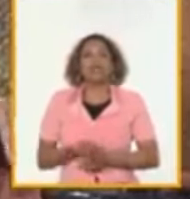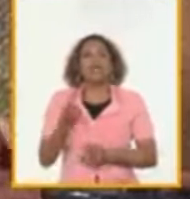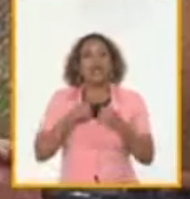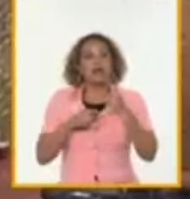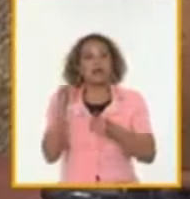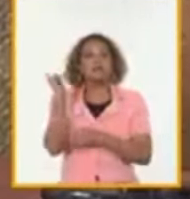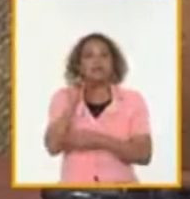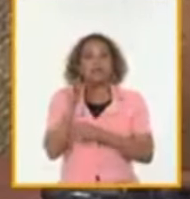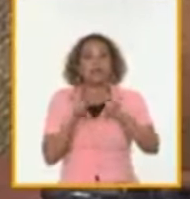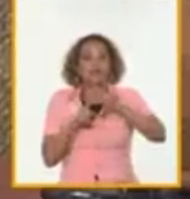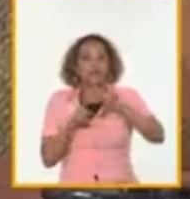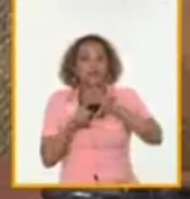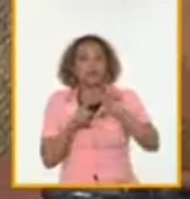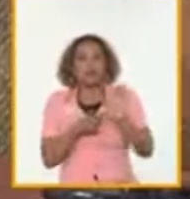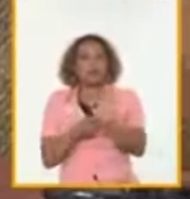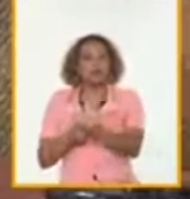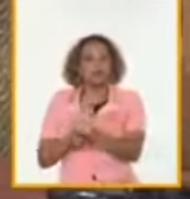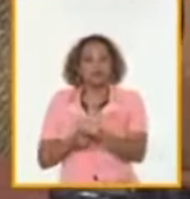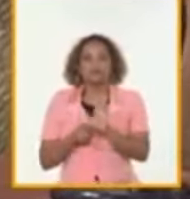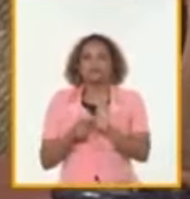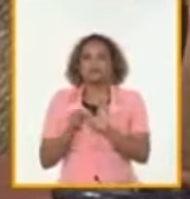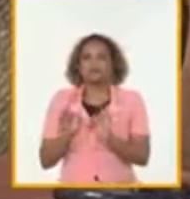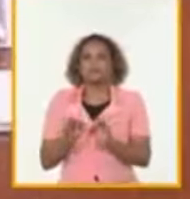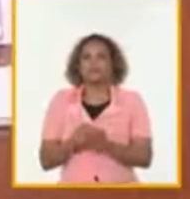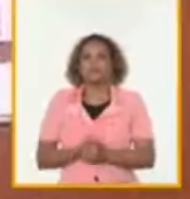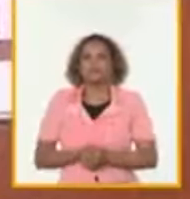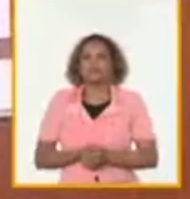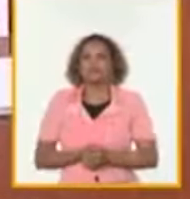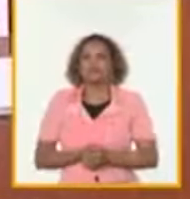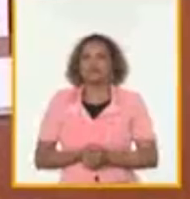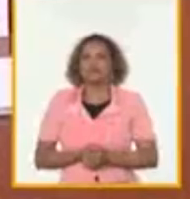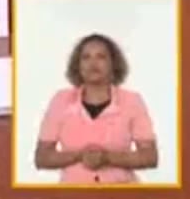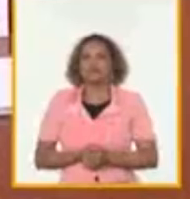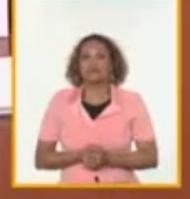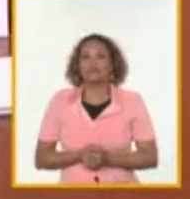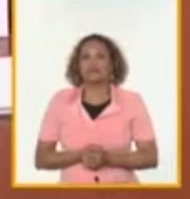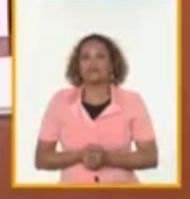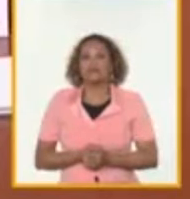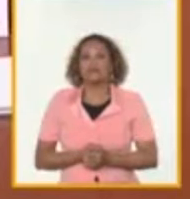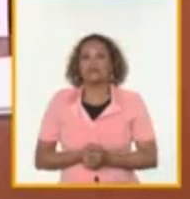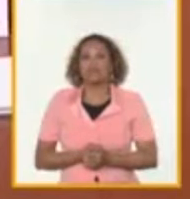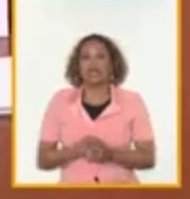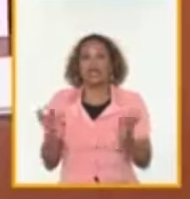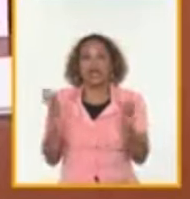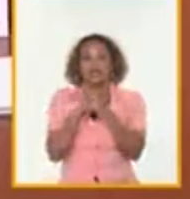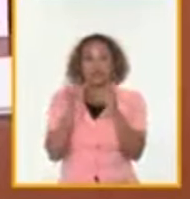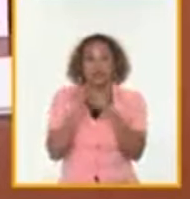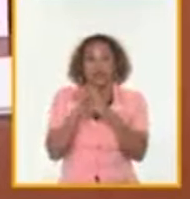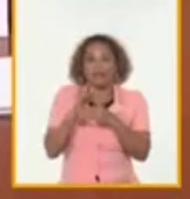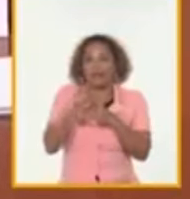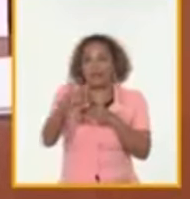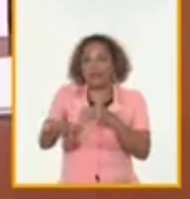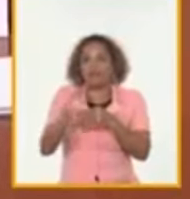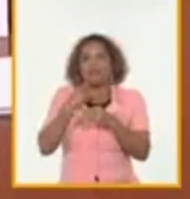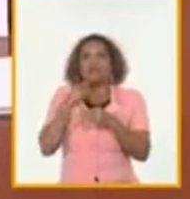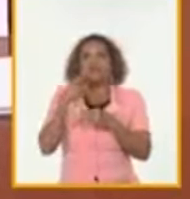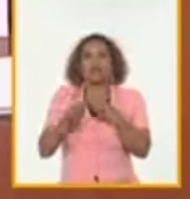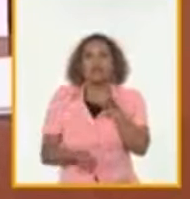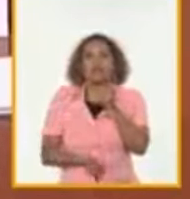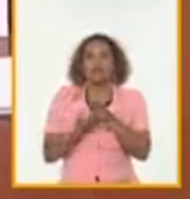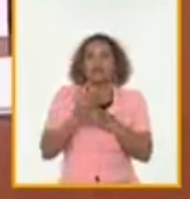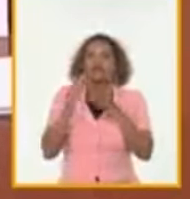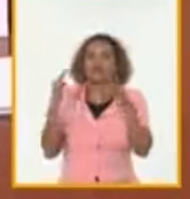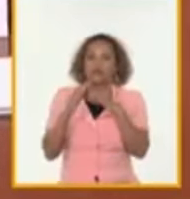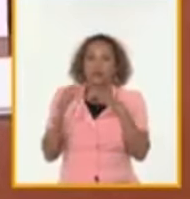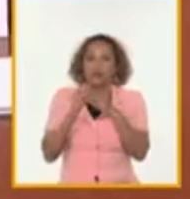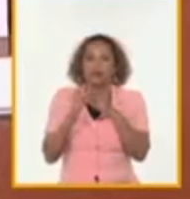exactamente todas esas eh áreas alrededor de la autopista allí logramos hacerle su casa allí están viviendo ellos con